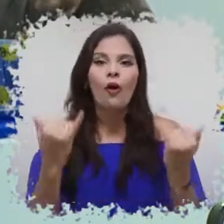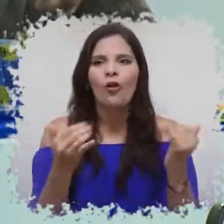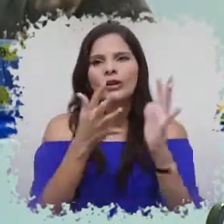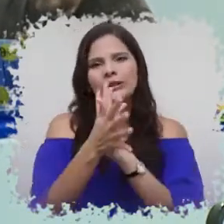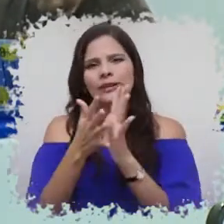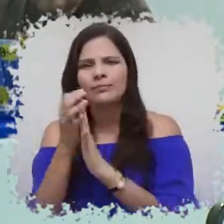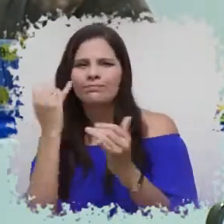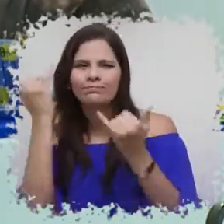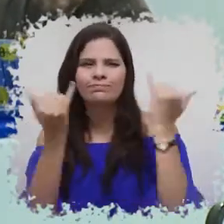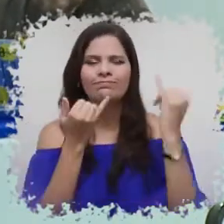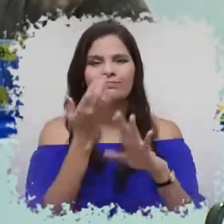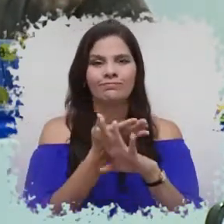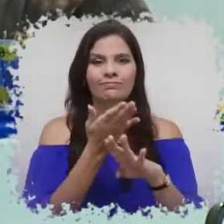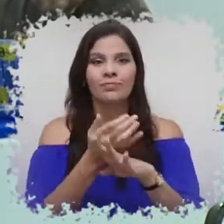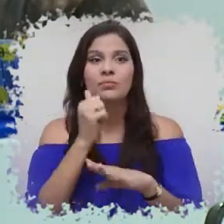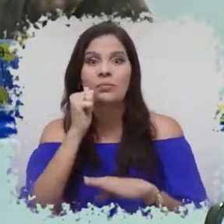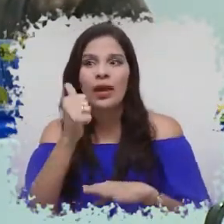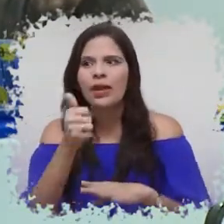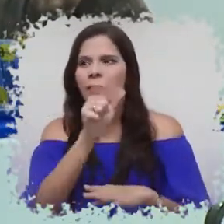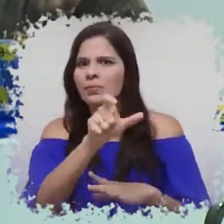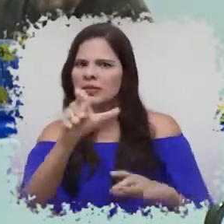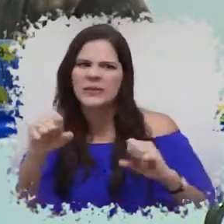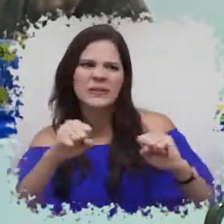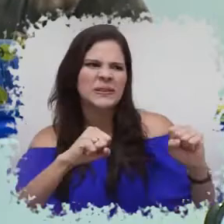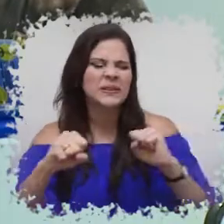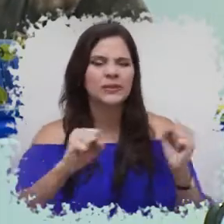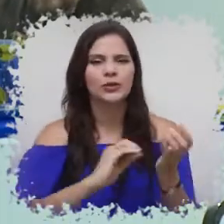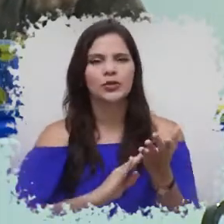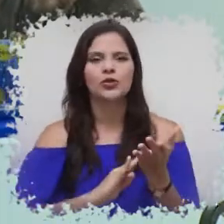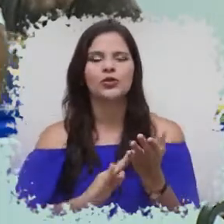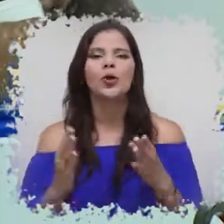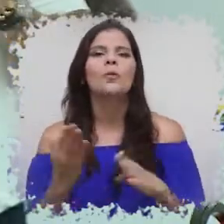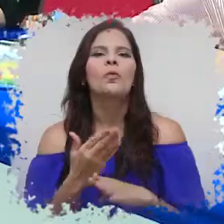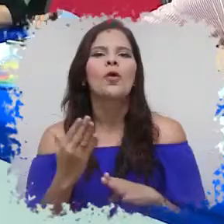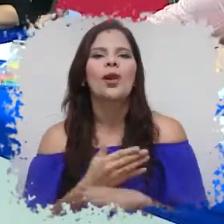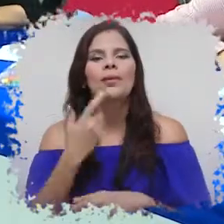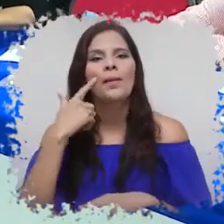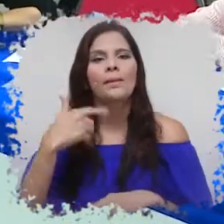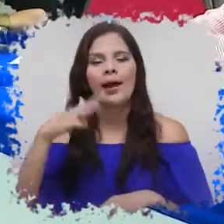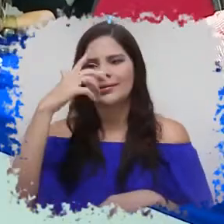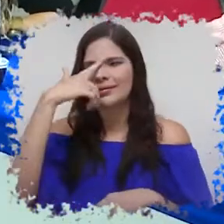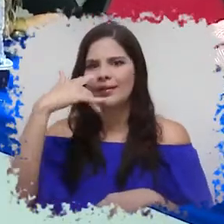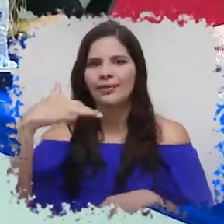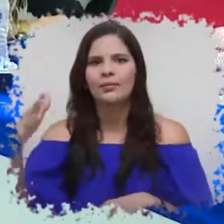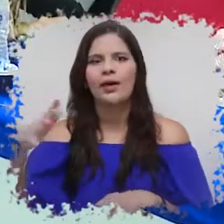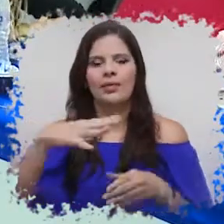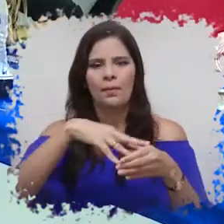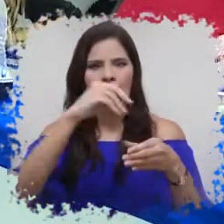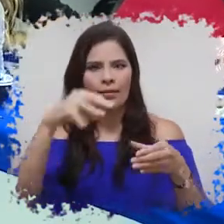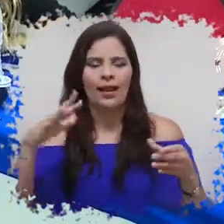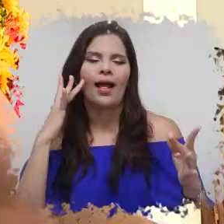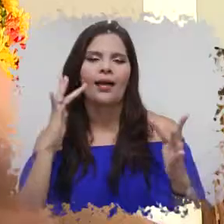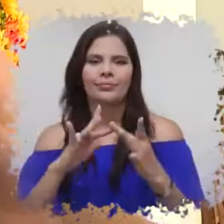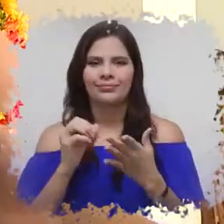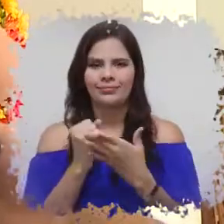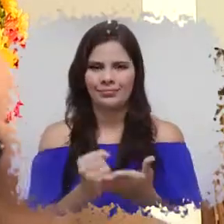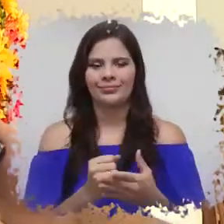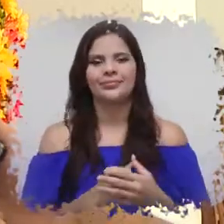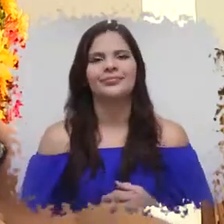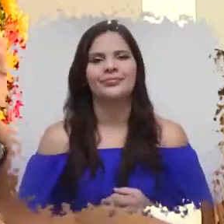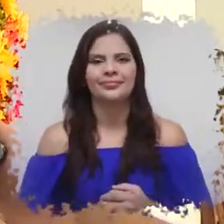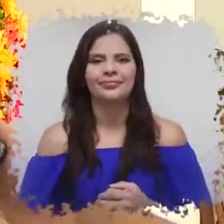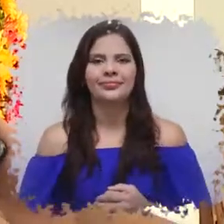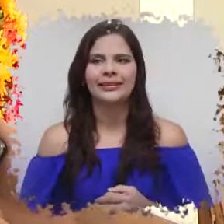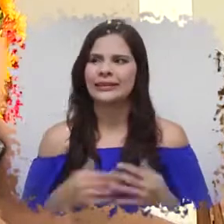prototipos de ideas que salgan y que validen, van a ayudar a resolver problemas que no serán aplicables solo a Pescaditos, sino a Santa Marta y a otras zonas del Magdalena. Nos parece